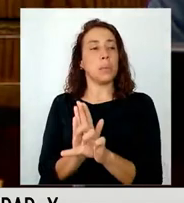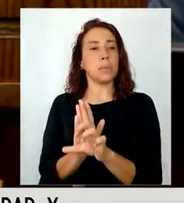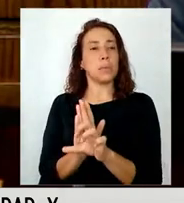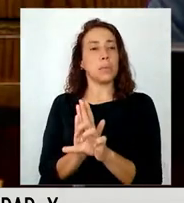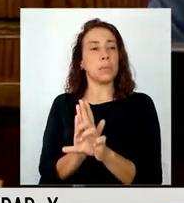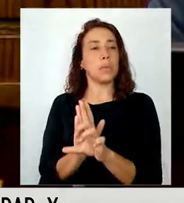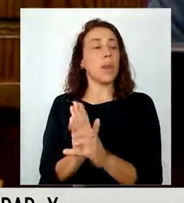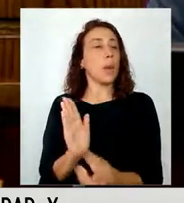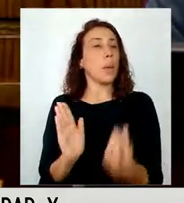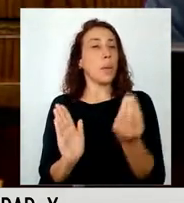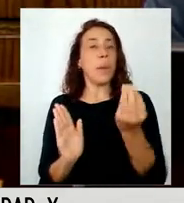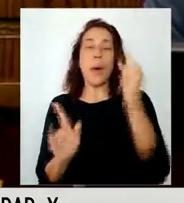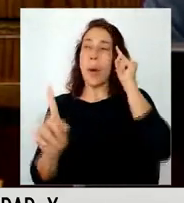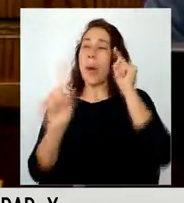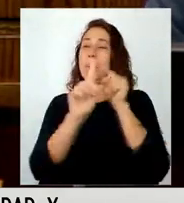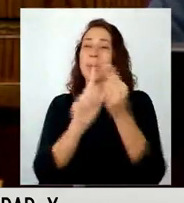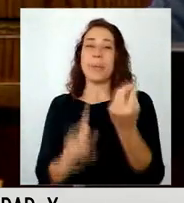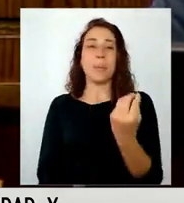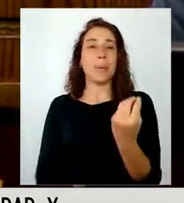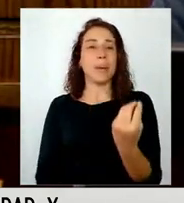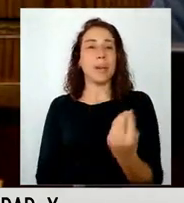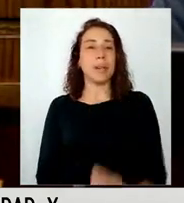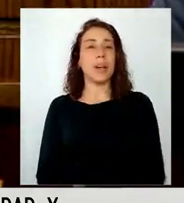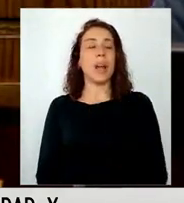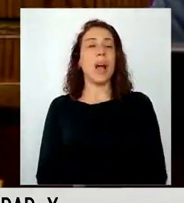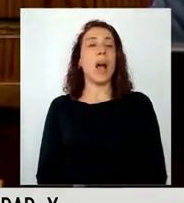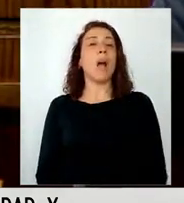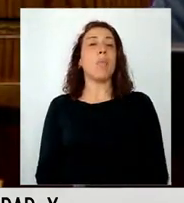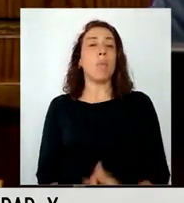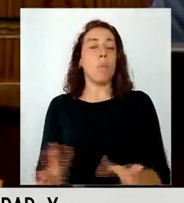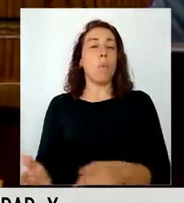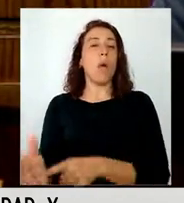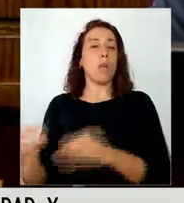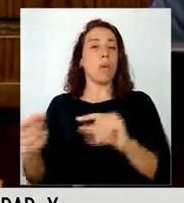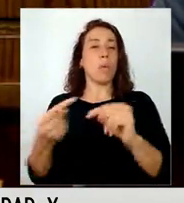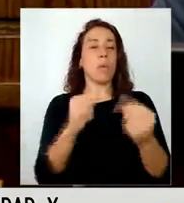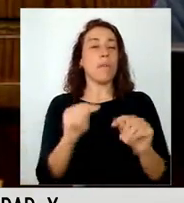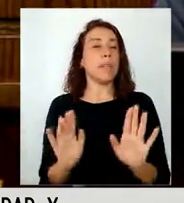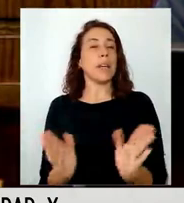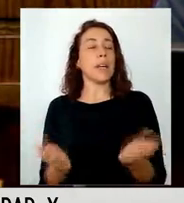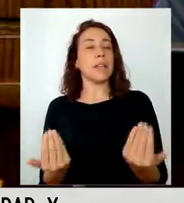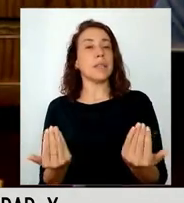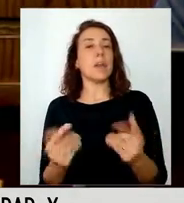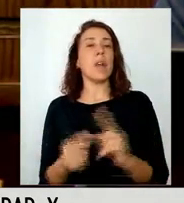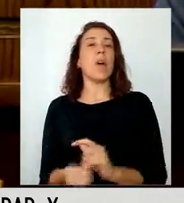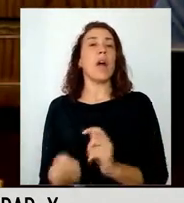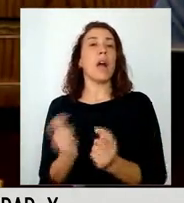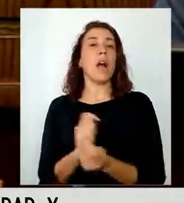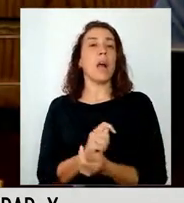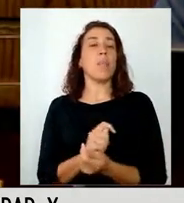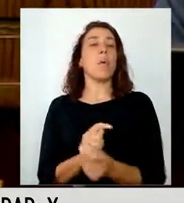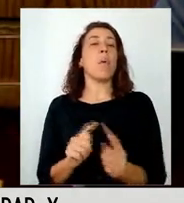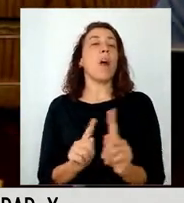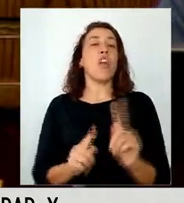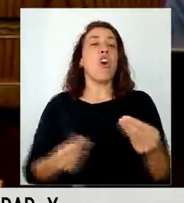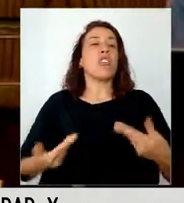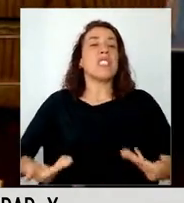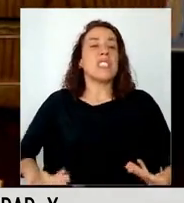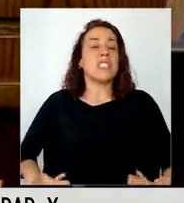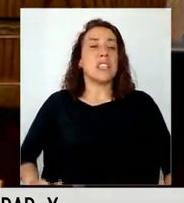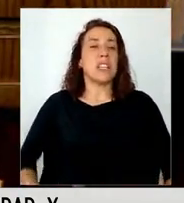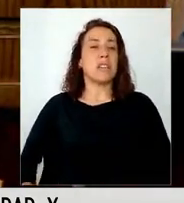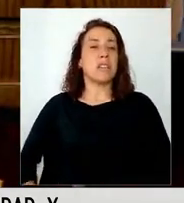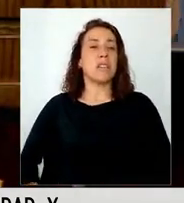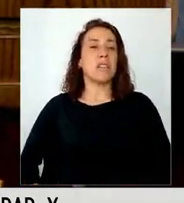y que ha sido objeto de Gran debate esperemos que no se transformen en letra muerta o en una trampa